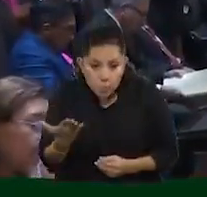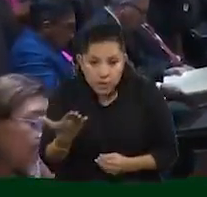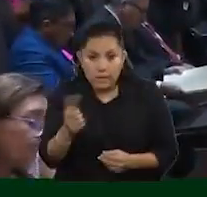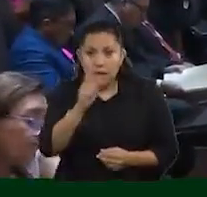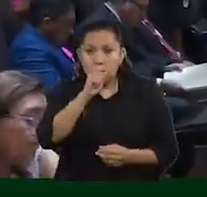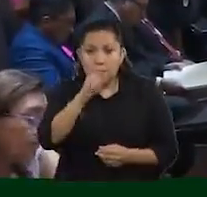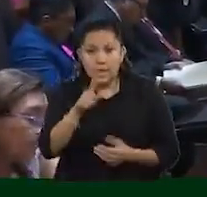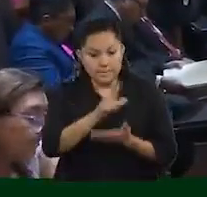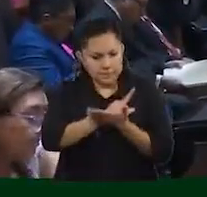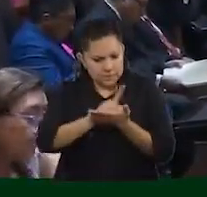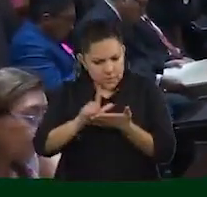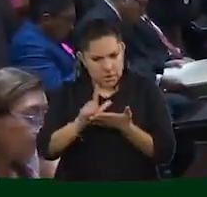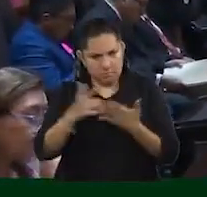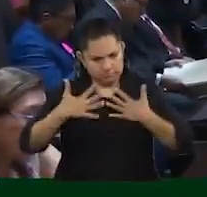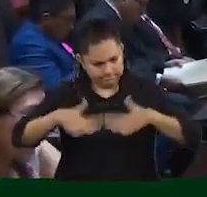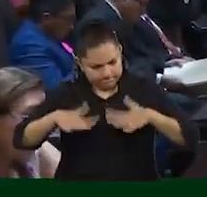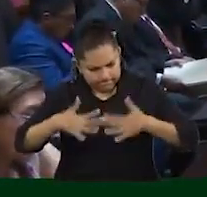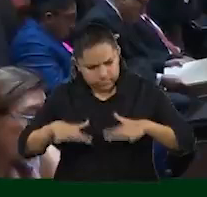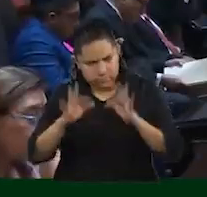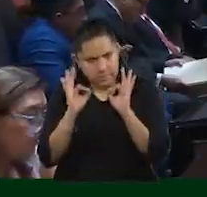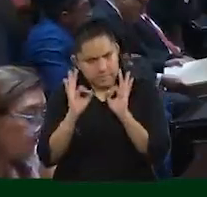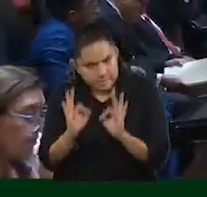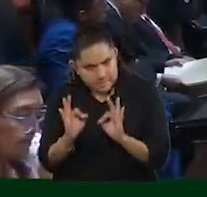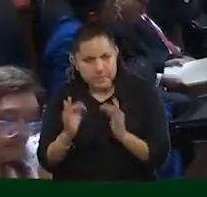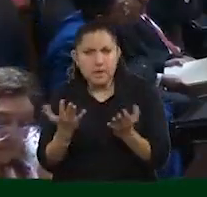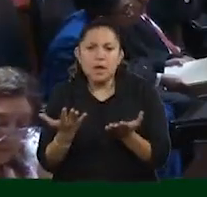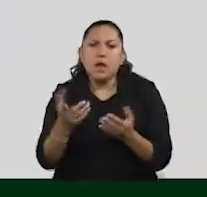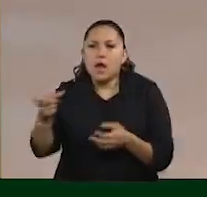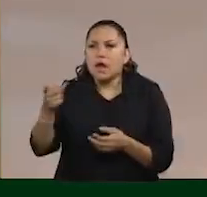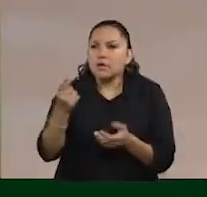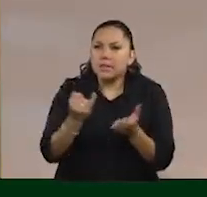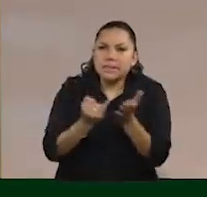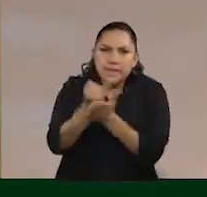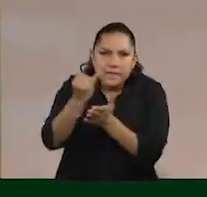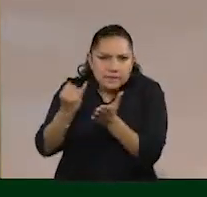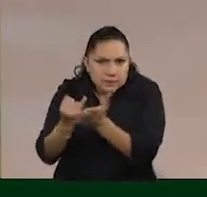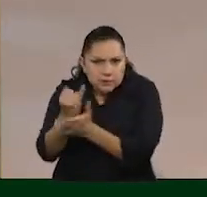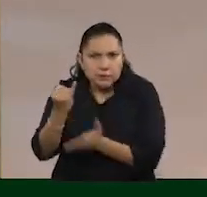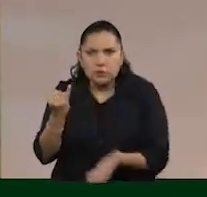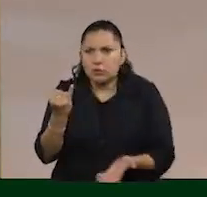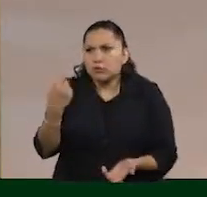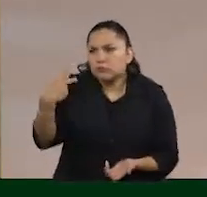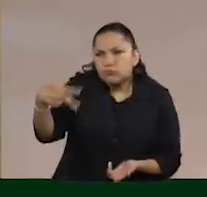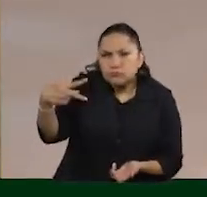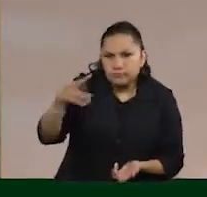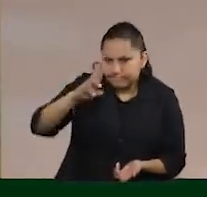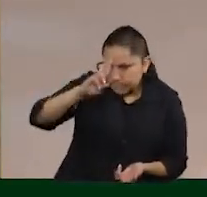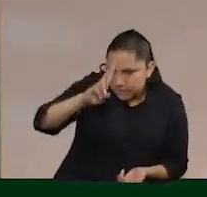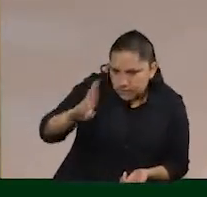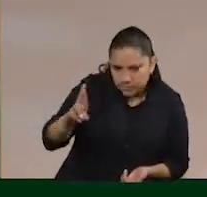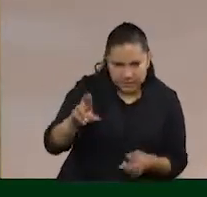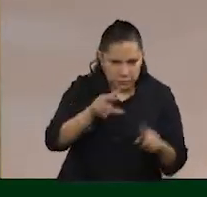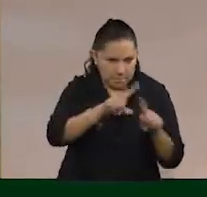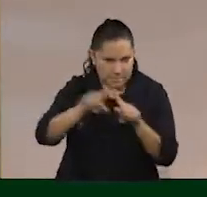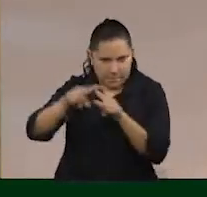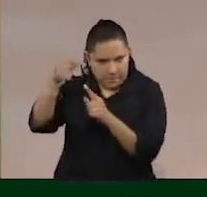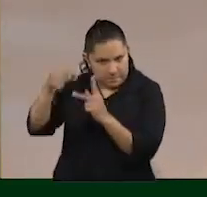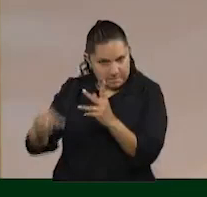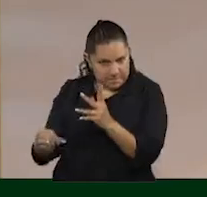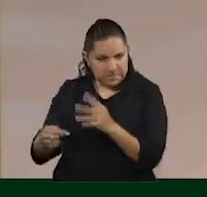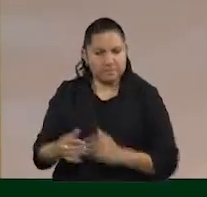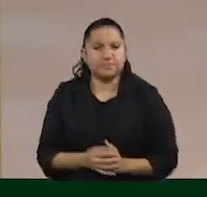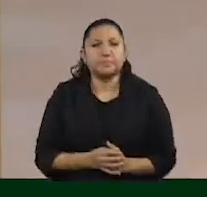higiene, protección de sus bienes, respeto a sus decisiones. Y más nos vale empezar a generar políticas públicas